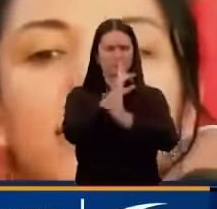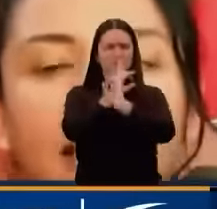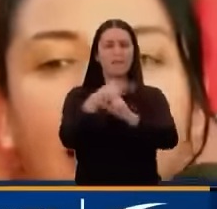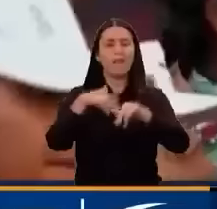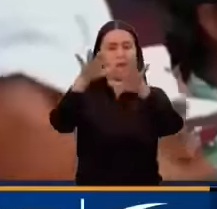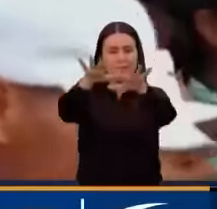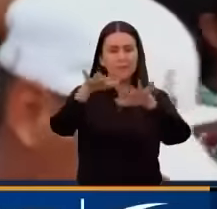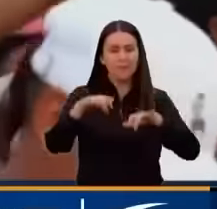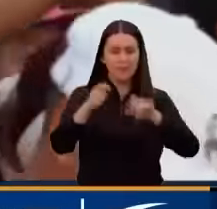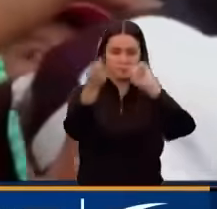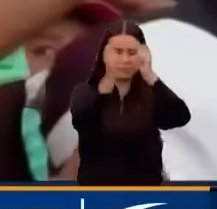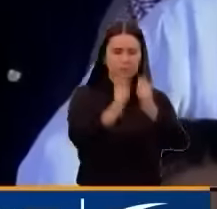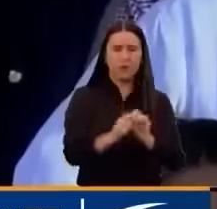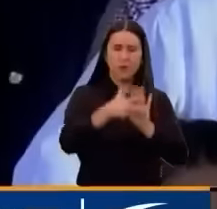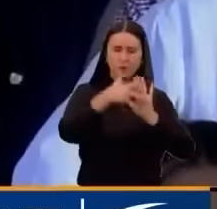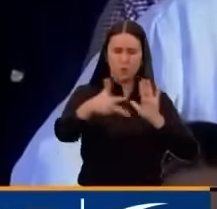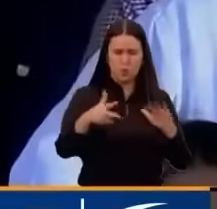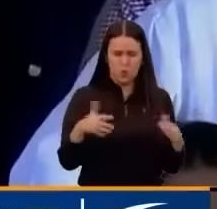Nacional Constituyente.